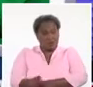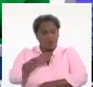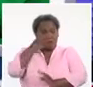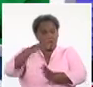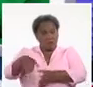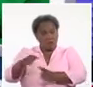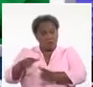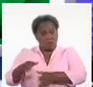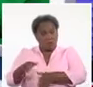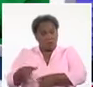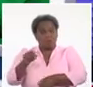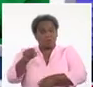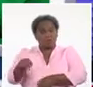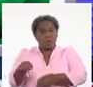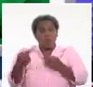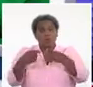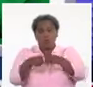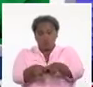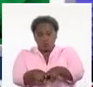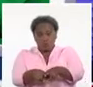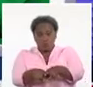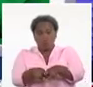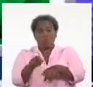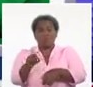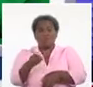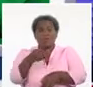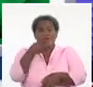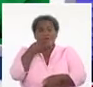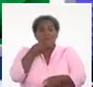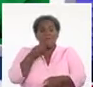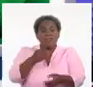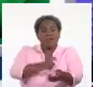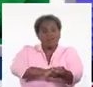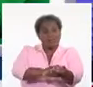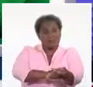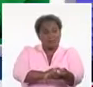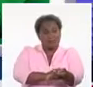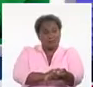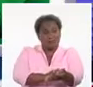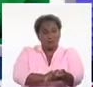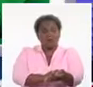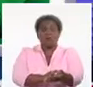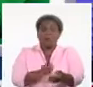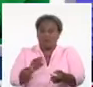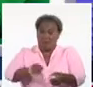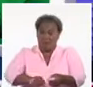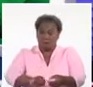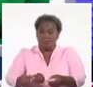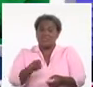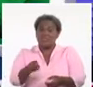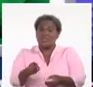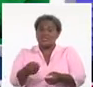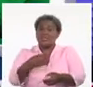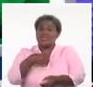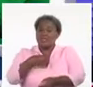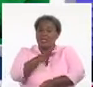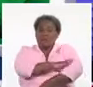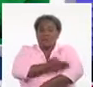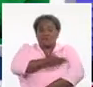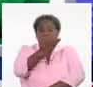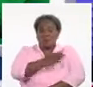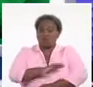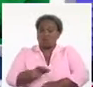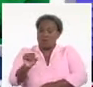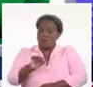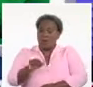Cuando se combina con la diabetes, muchos de ellos solamente hipertensión arterial. En la provincia de La Habana fallecen